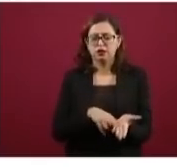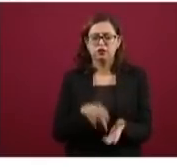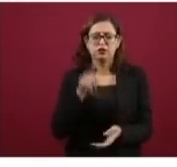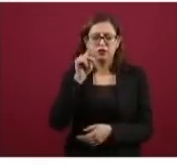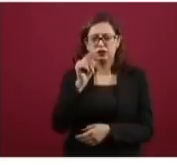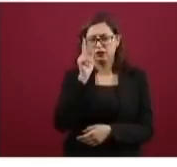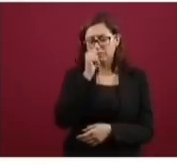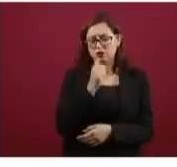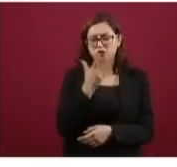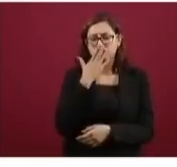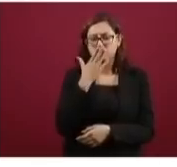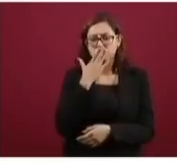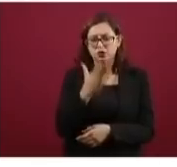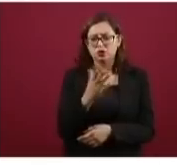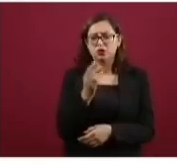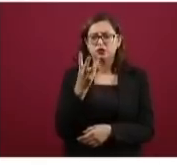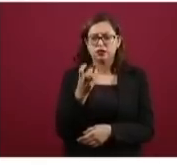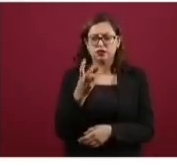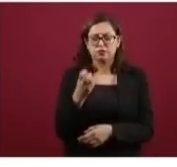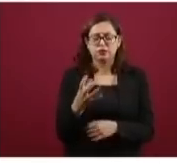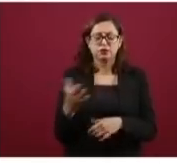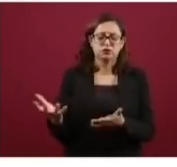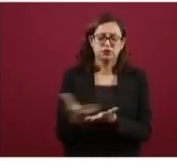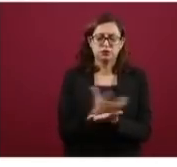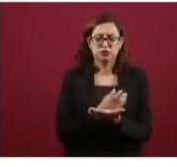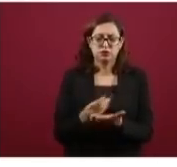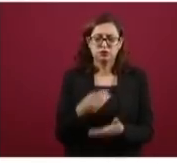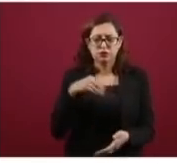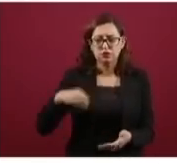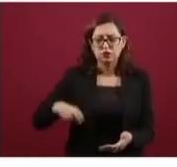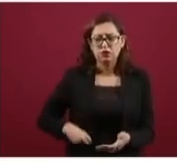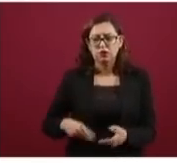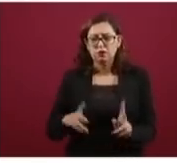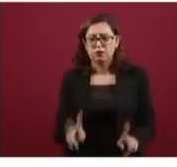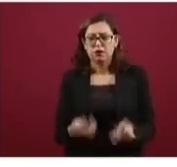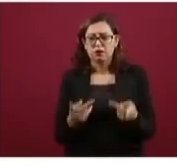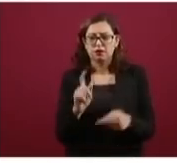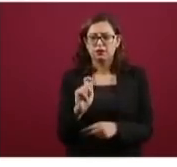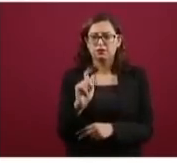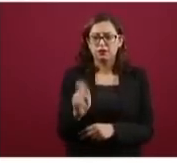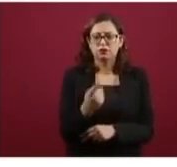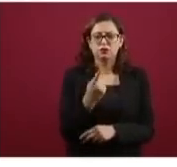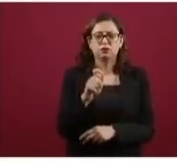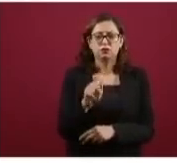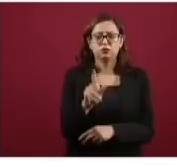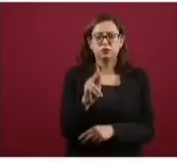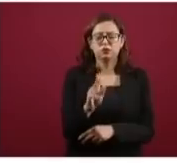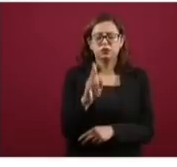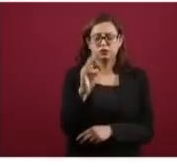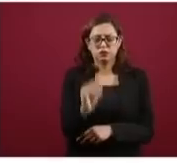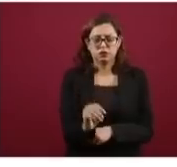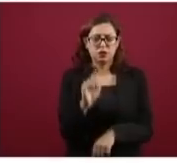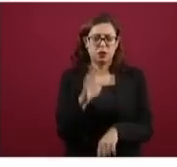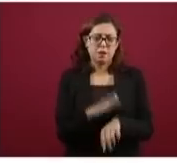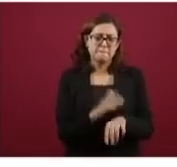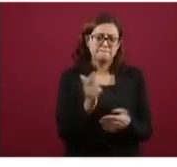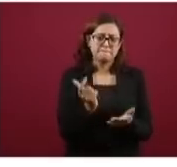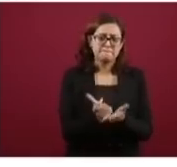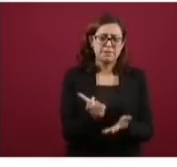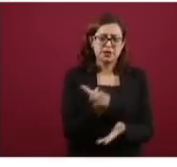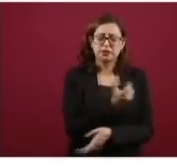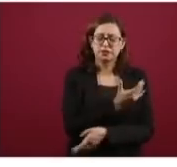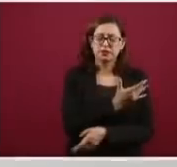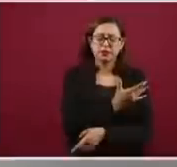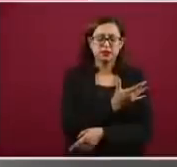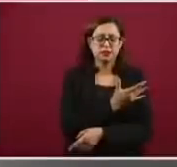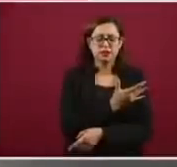un margen de tres puntos 51 centavos y un precio al público de 21 pues con 89 centavos es el más alto con